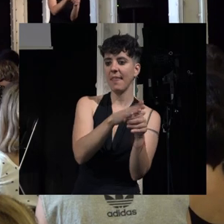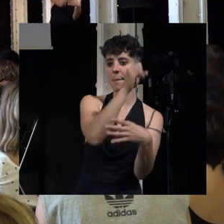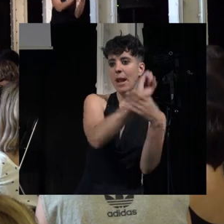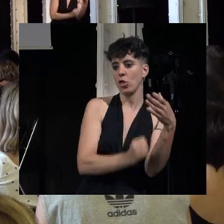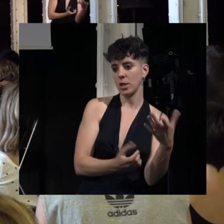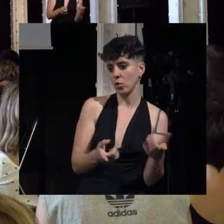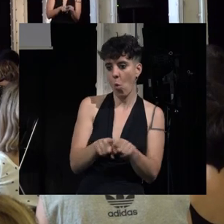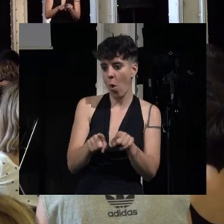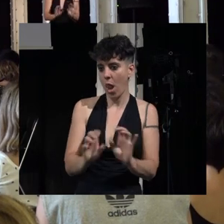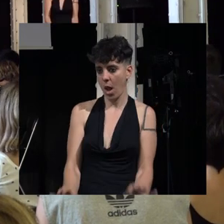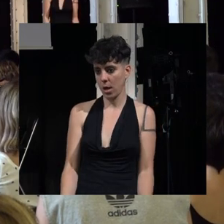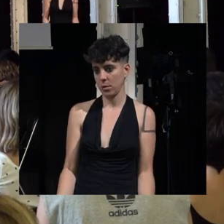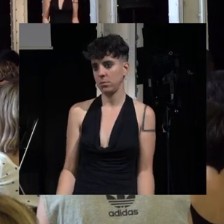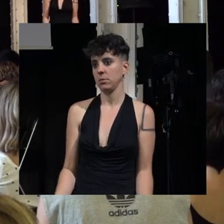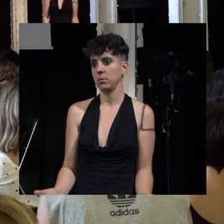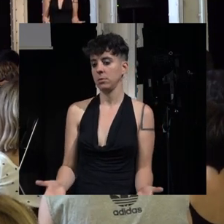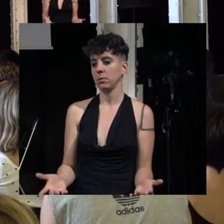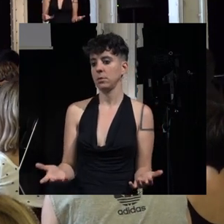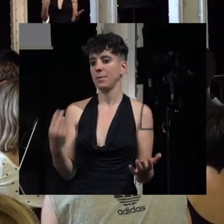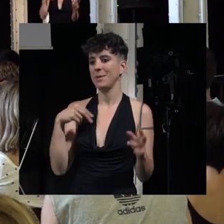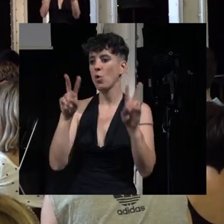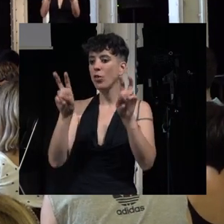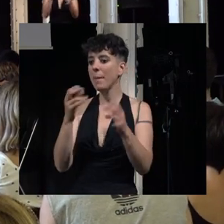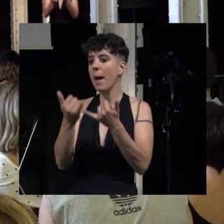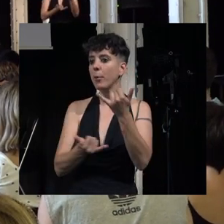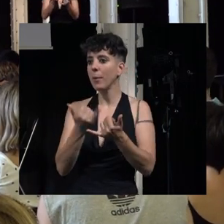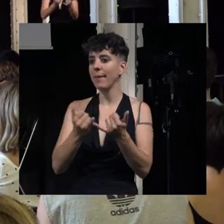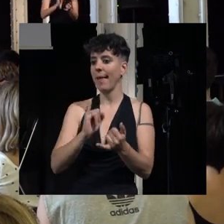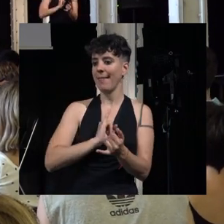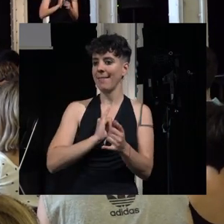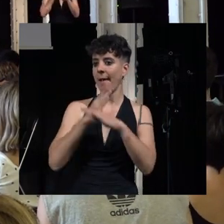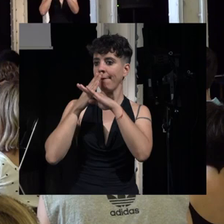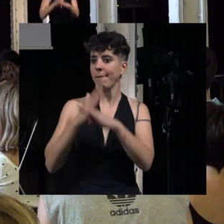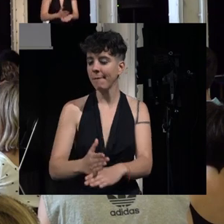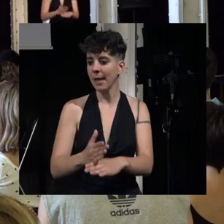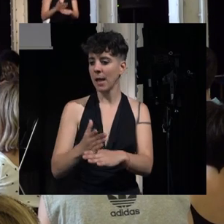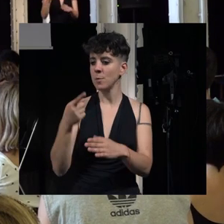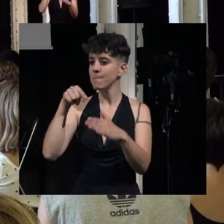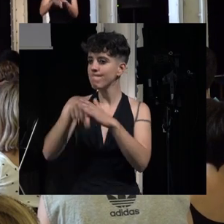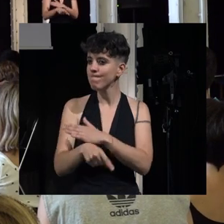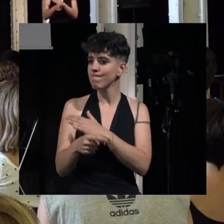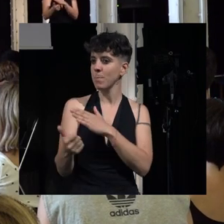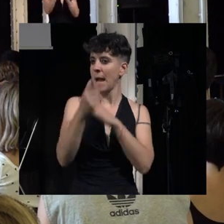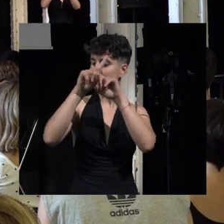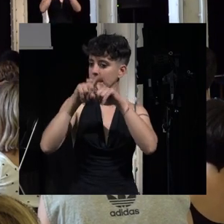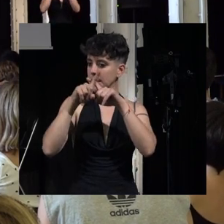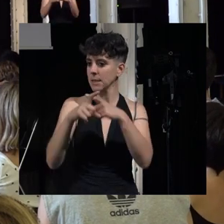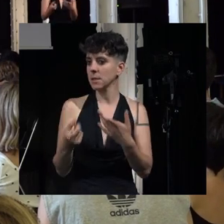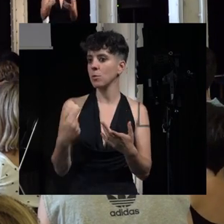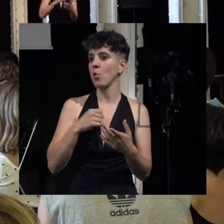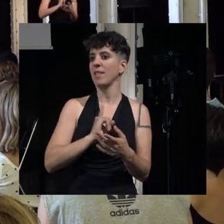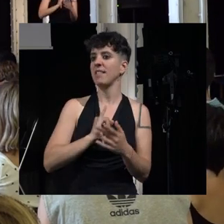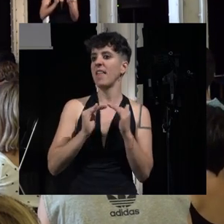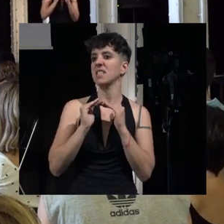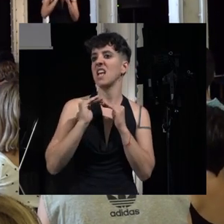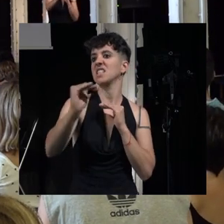Entonces, un poquito ahondar en estos problemas de mantener pues estas identidades